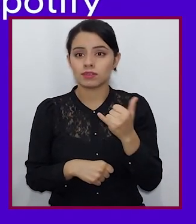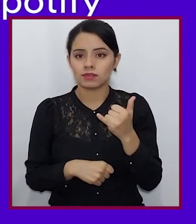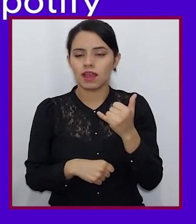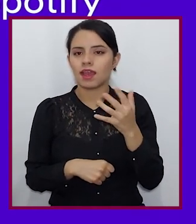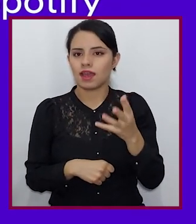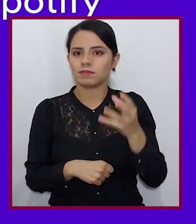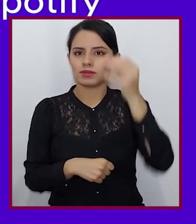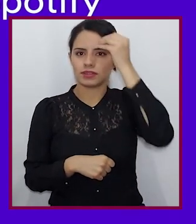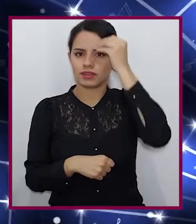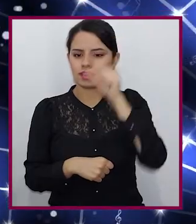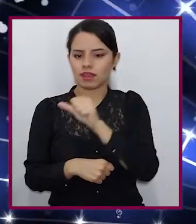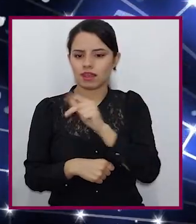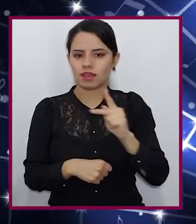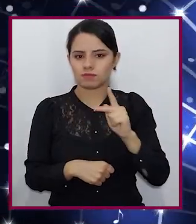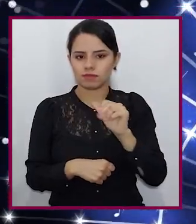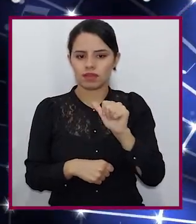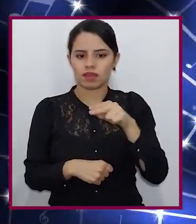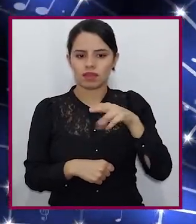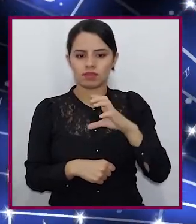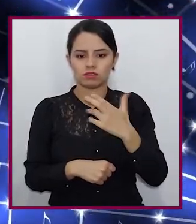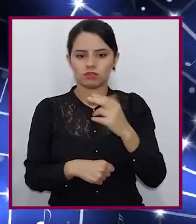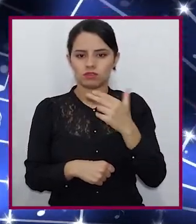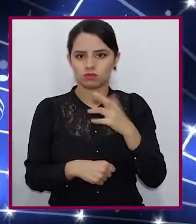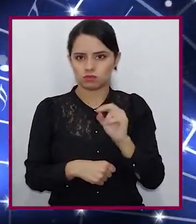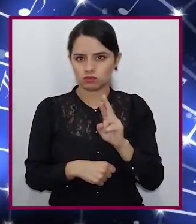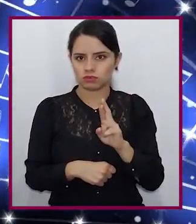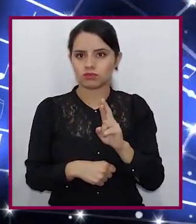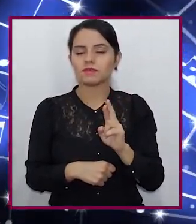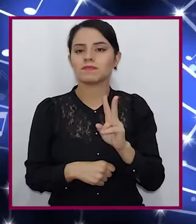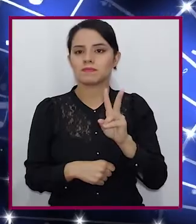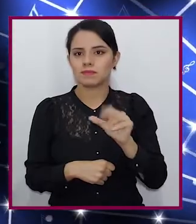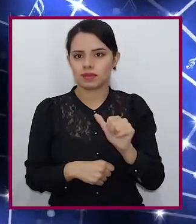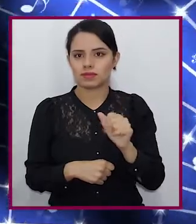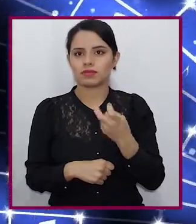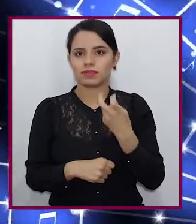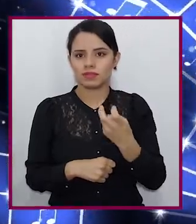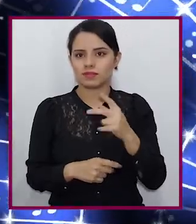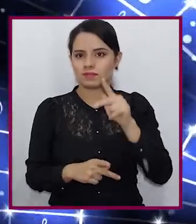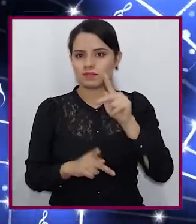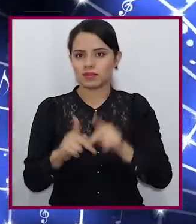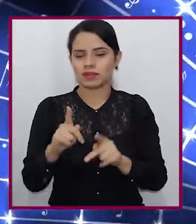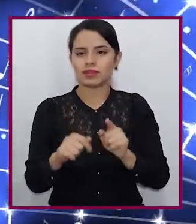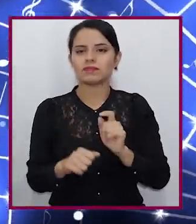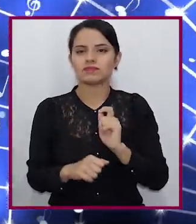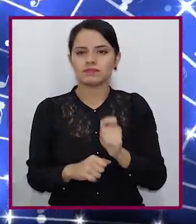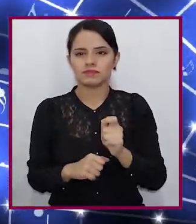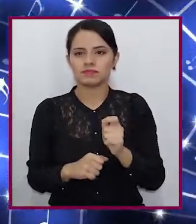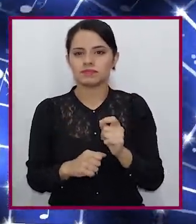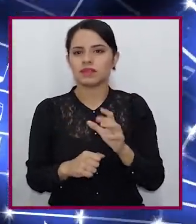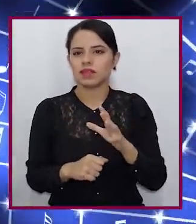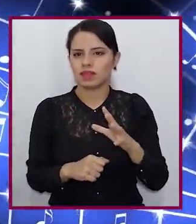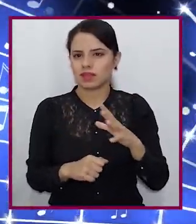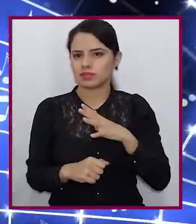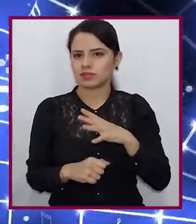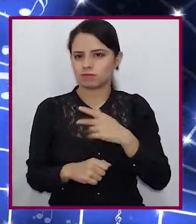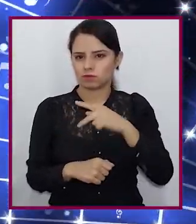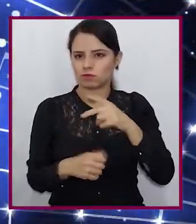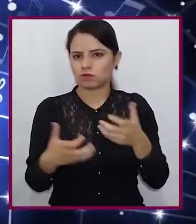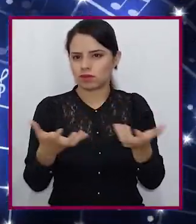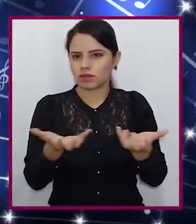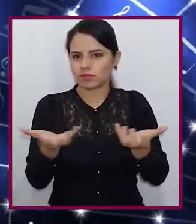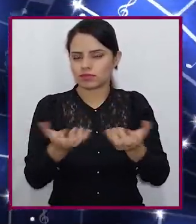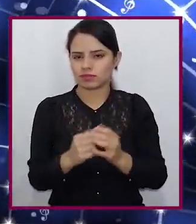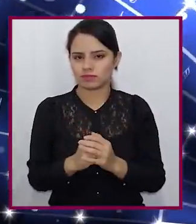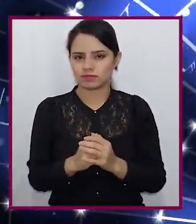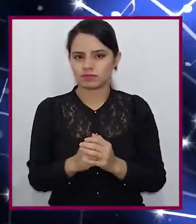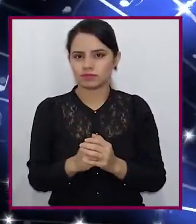la plataforma Anchor. ¡Genial! No se diga más y vayamos con esta sección de manufactura personal.